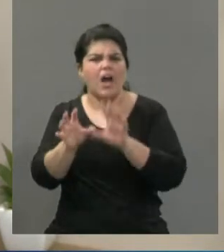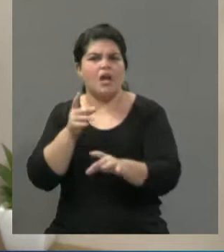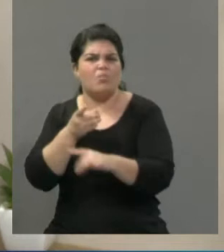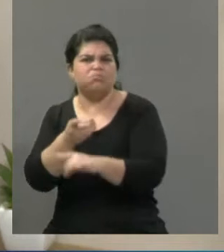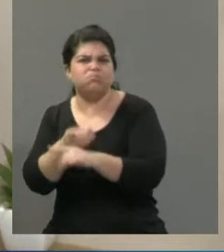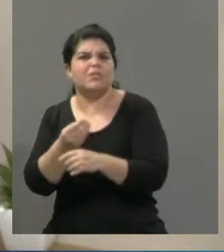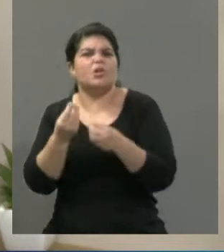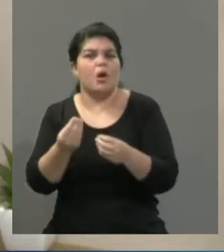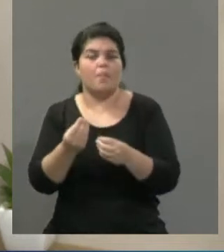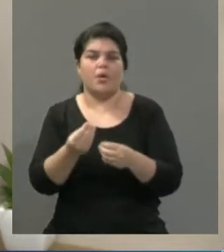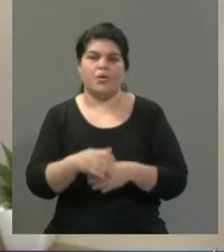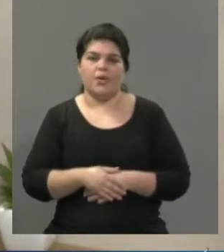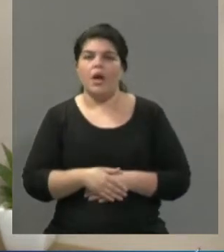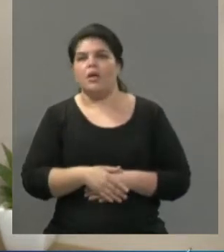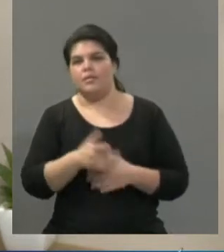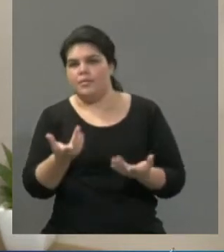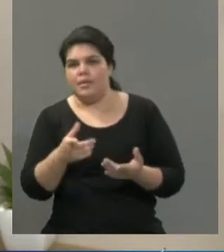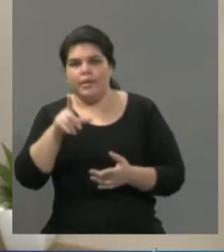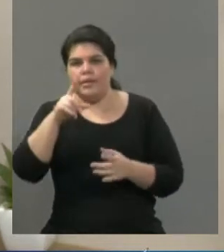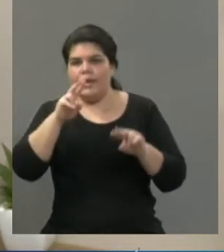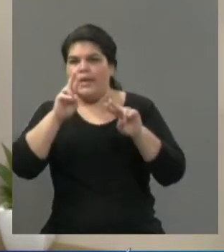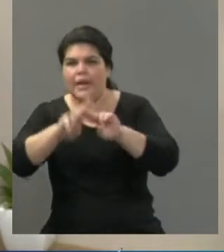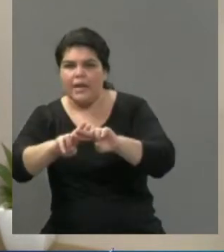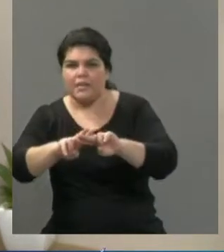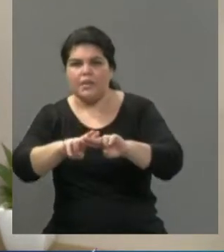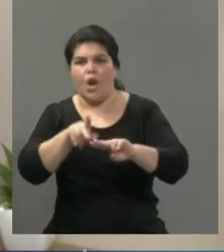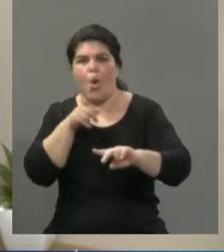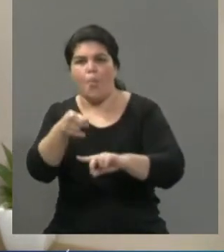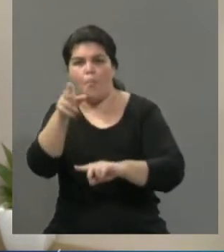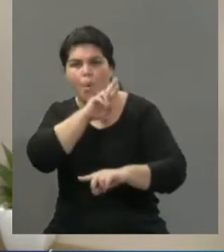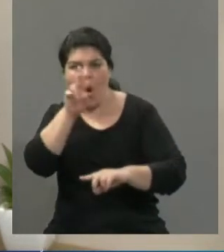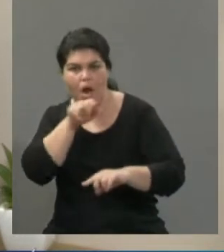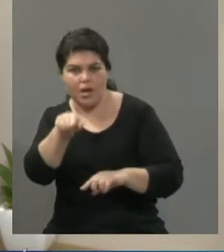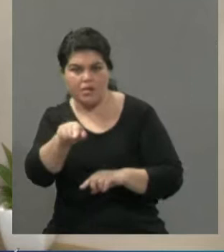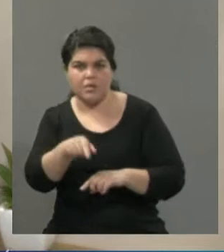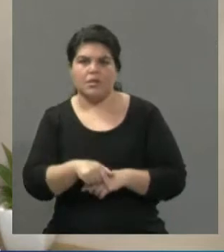hashtag sumamente agresivos y descalificantes contra Florencia Peña.